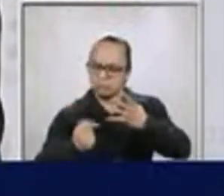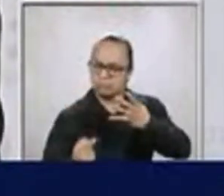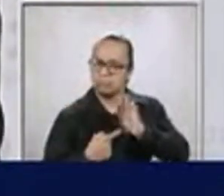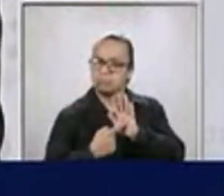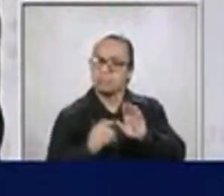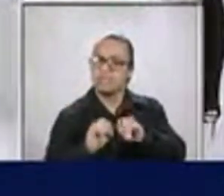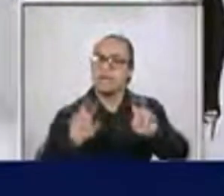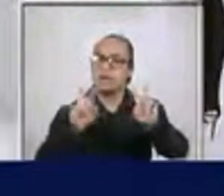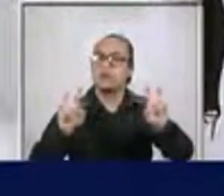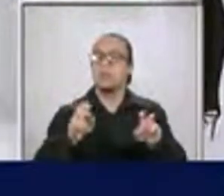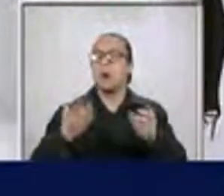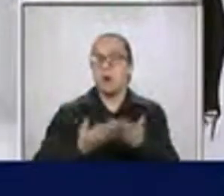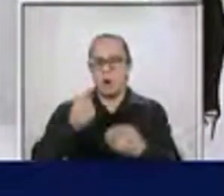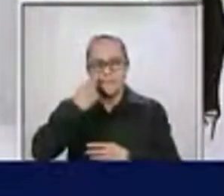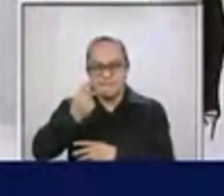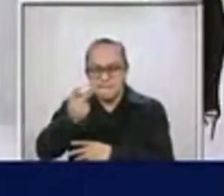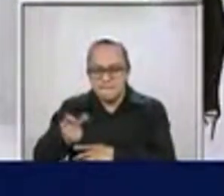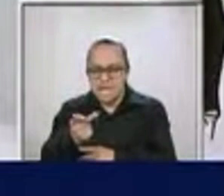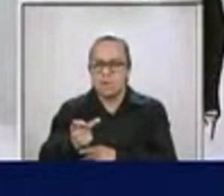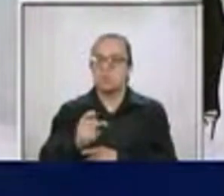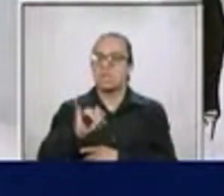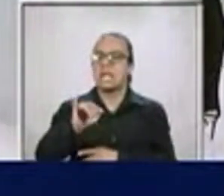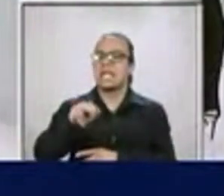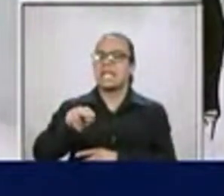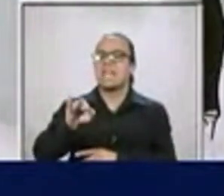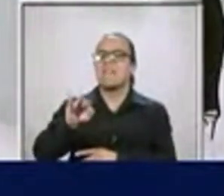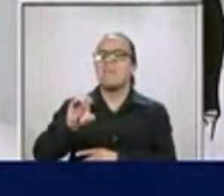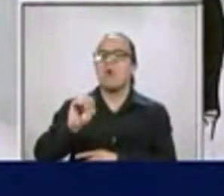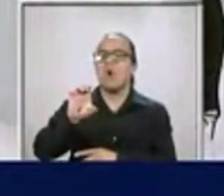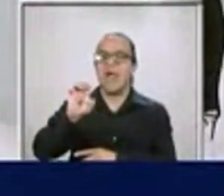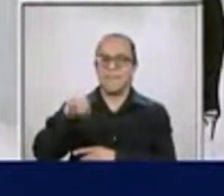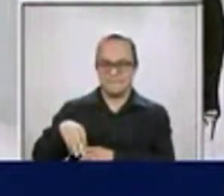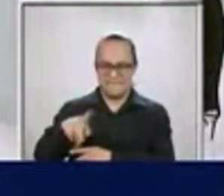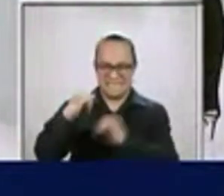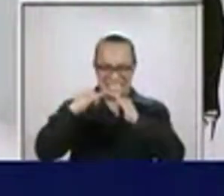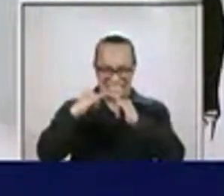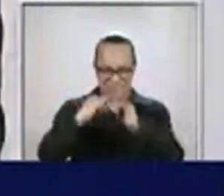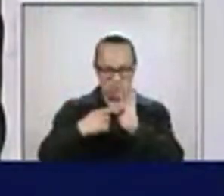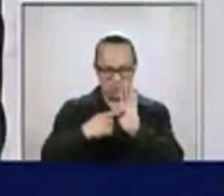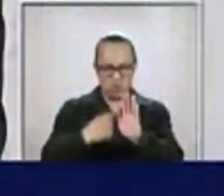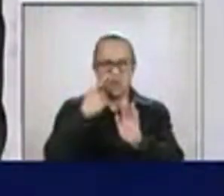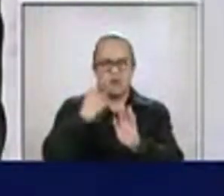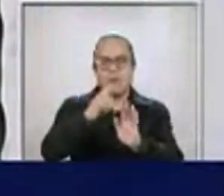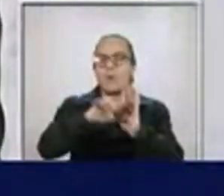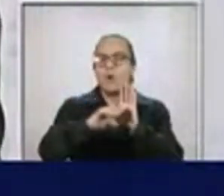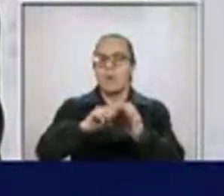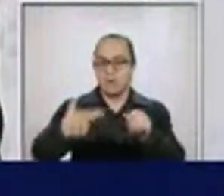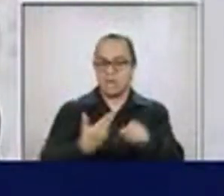papel tendría en su gobierno el InfoEM? A nivel federal, el INAI en este encuentro